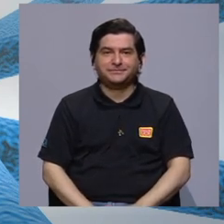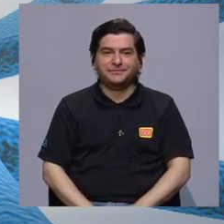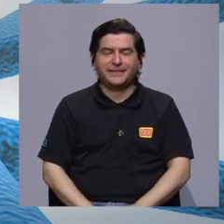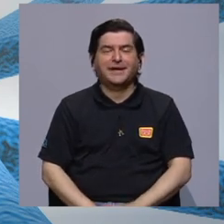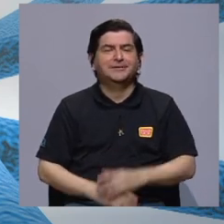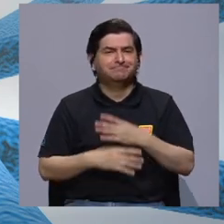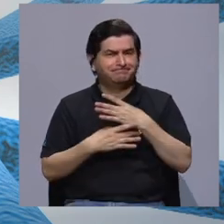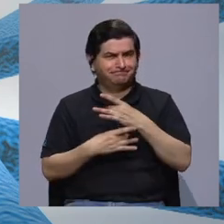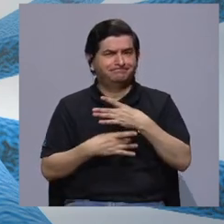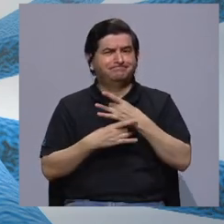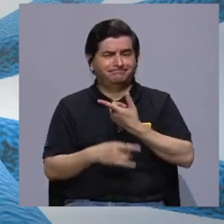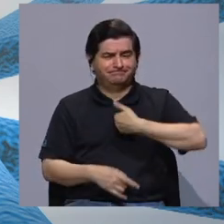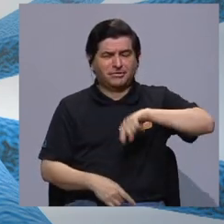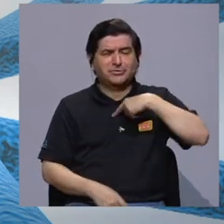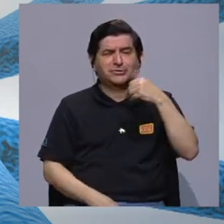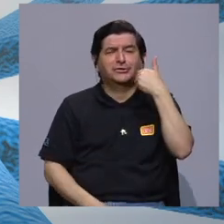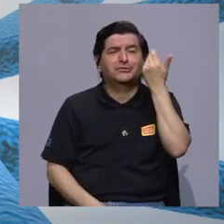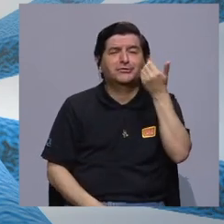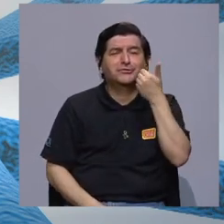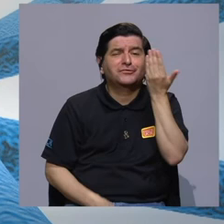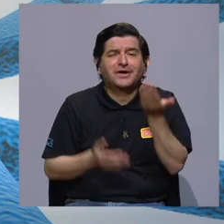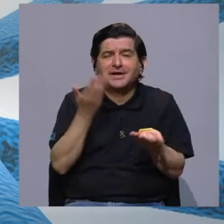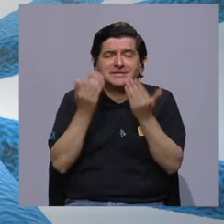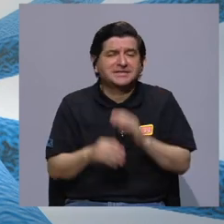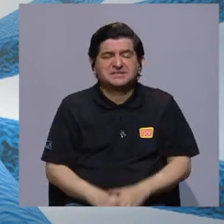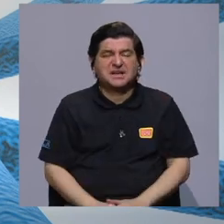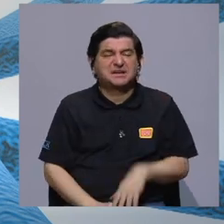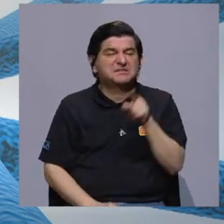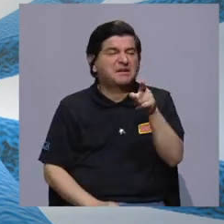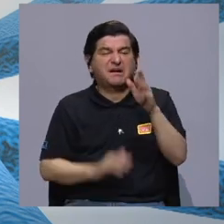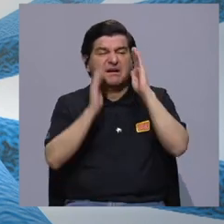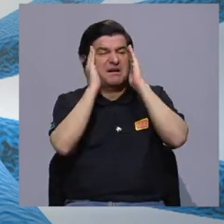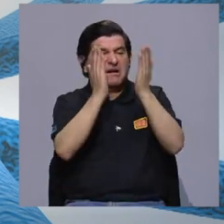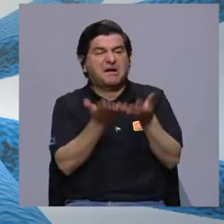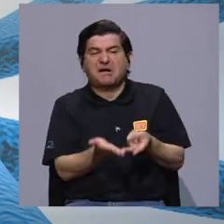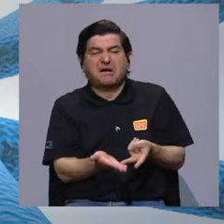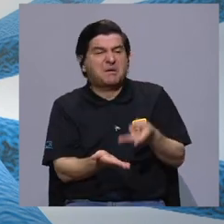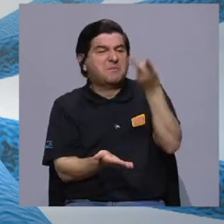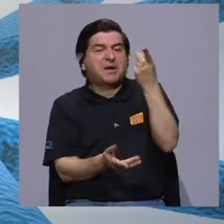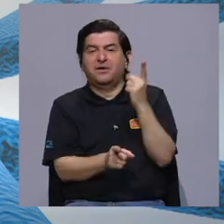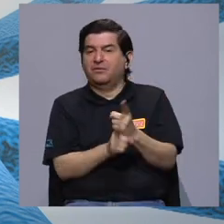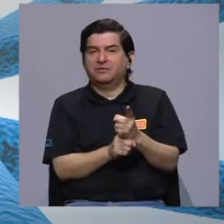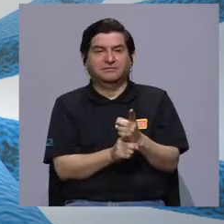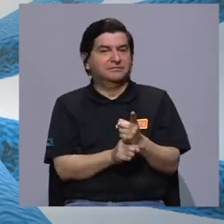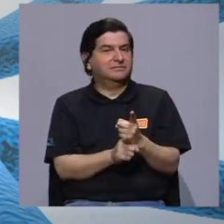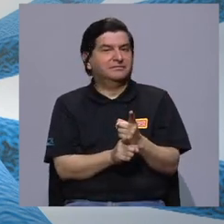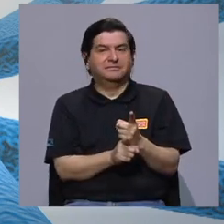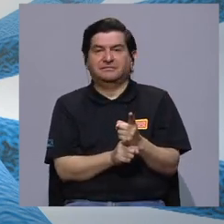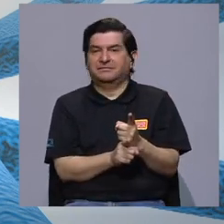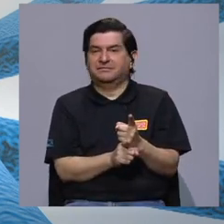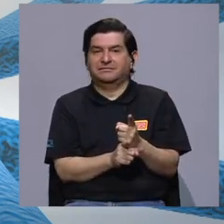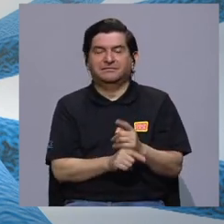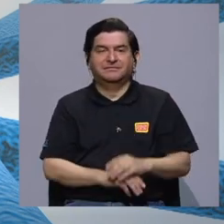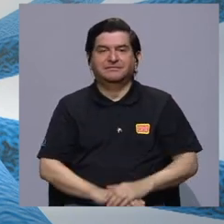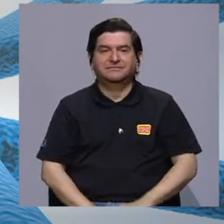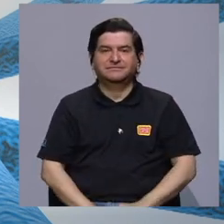Es algo que curiosamente tendemos fácilmente a no darle el valor que merece.